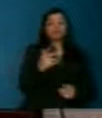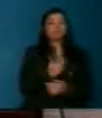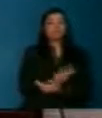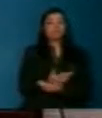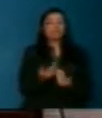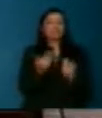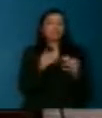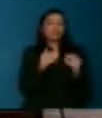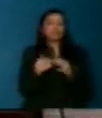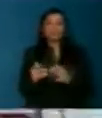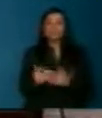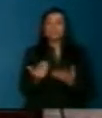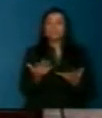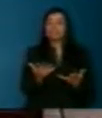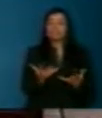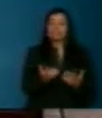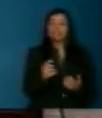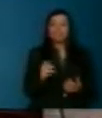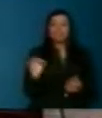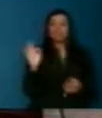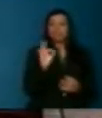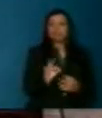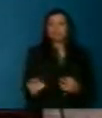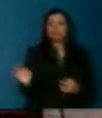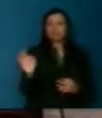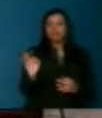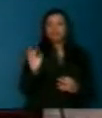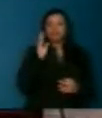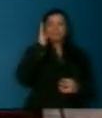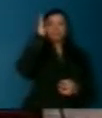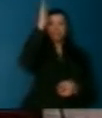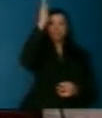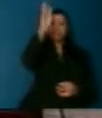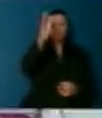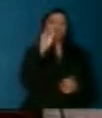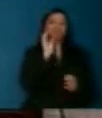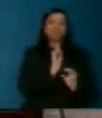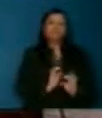quieren un mejor futuro para sus hijos.